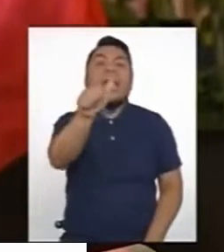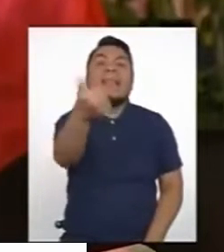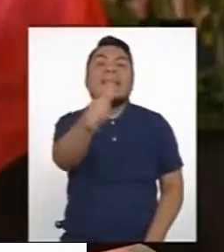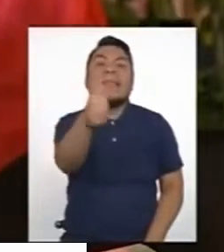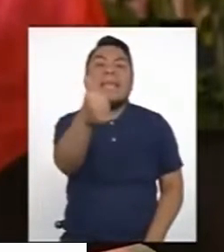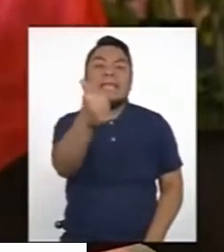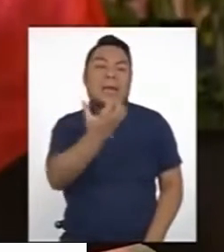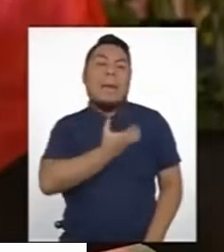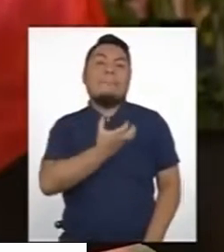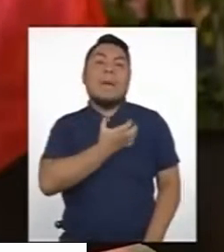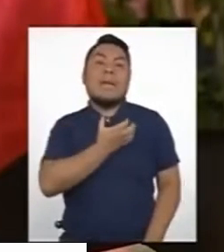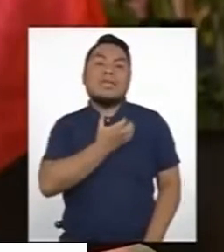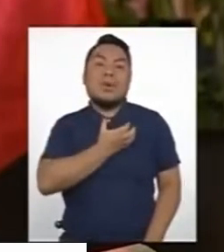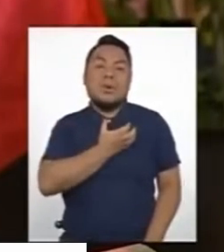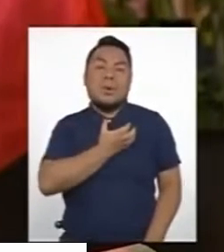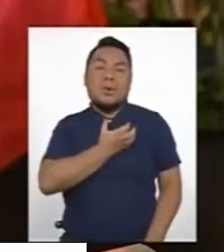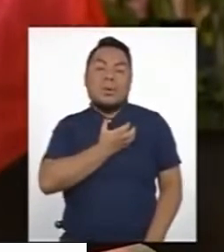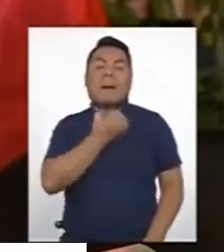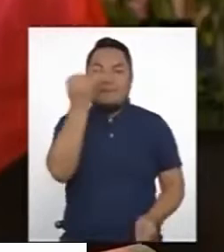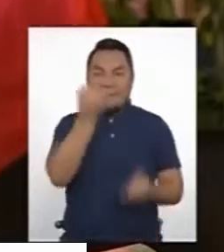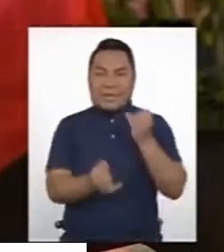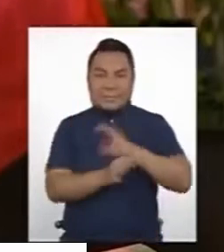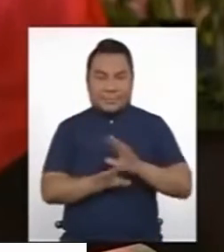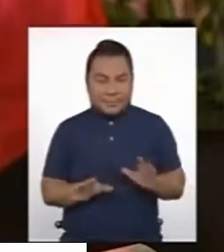concluyendo el domingo